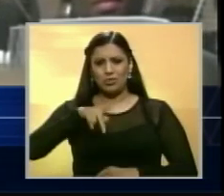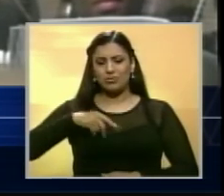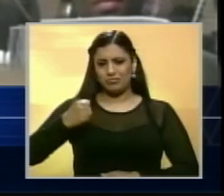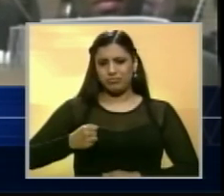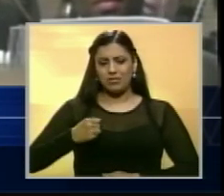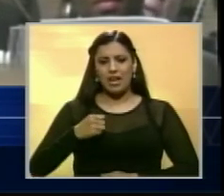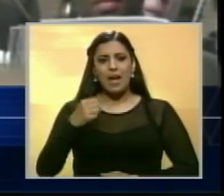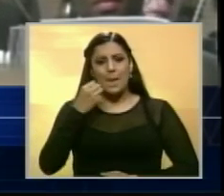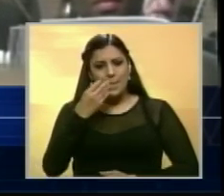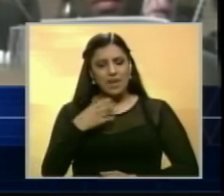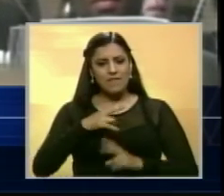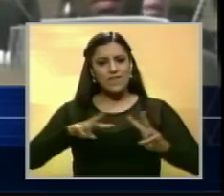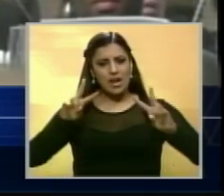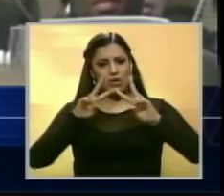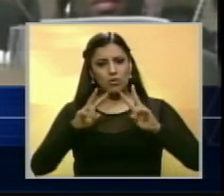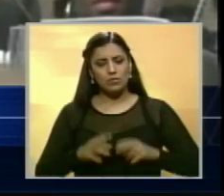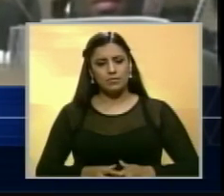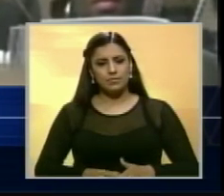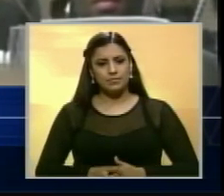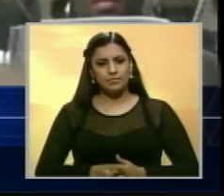digno.